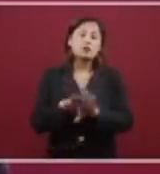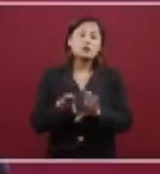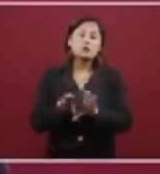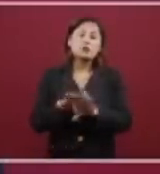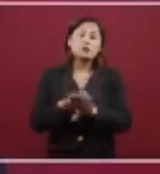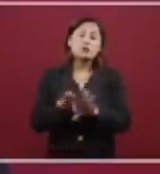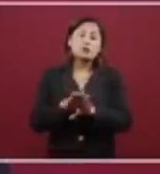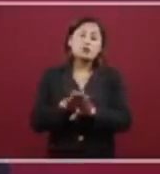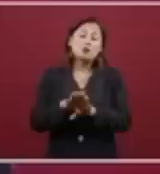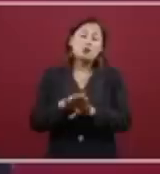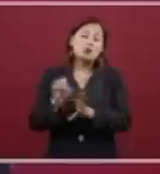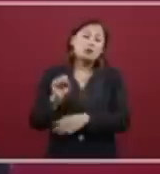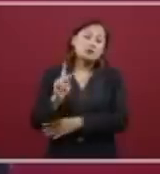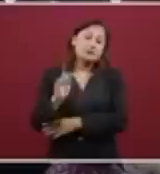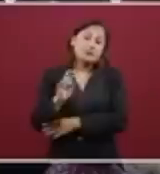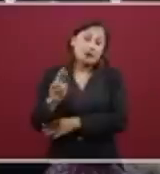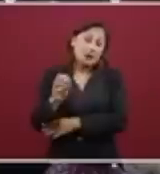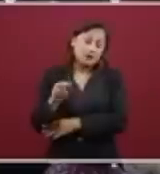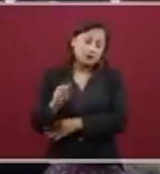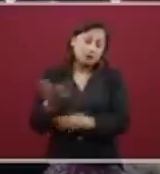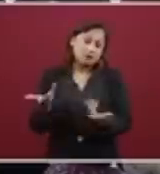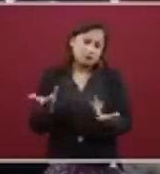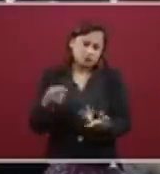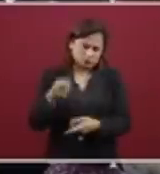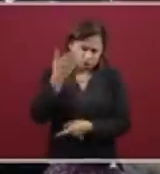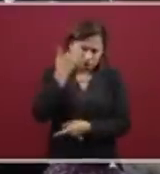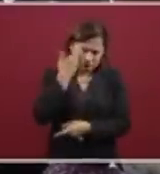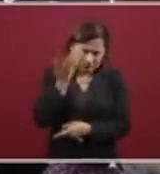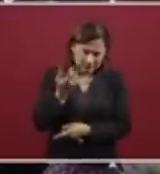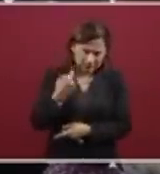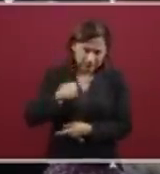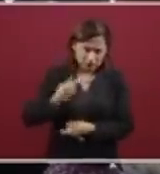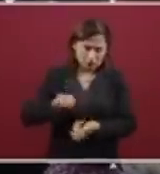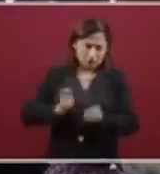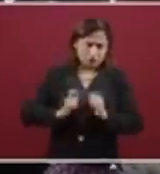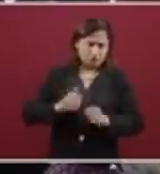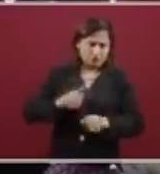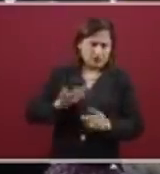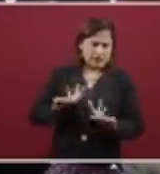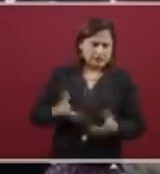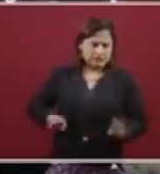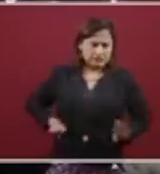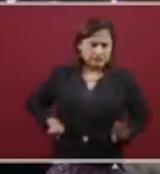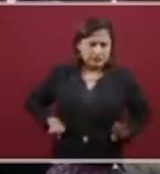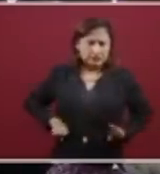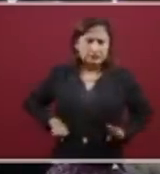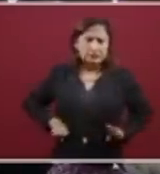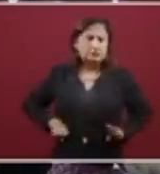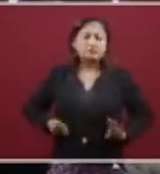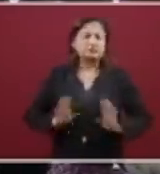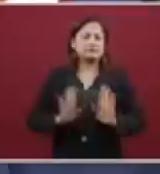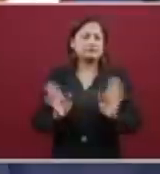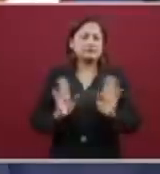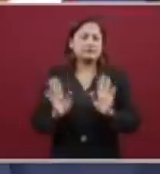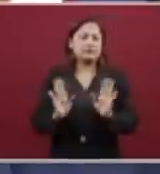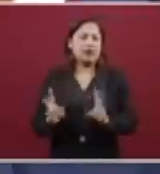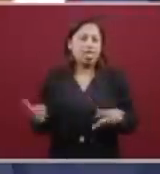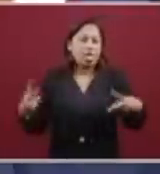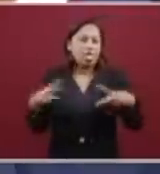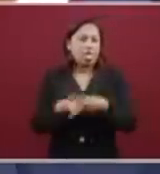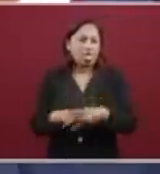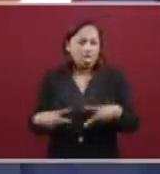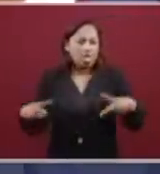o quisieran eso no sea tampoco se trata de estarnos peleando siempre